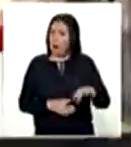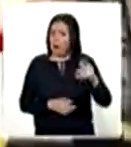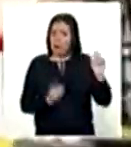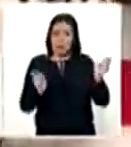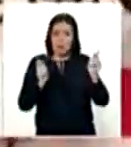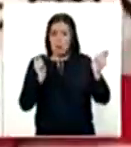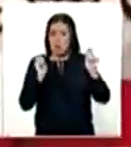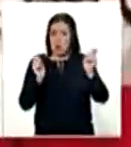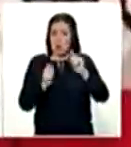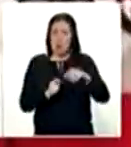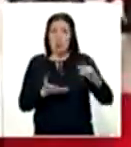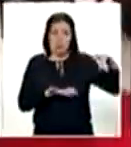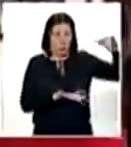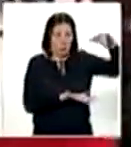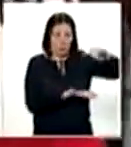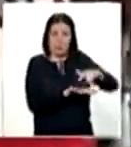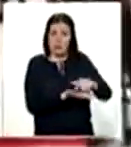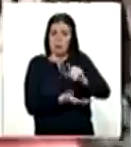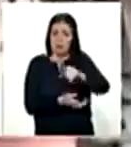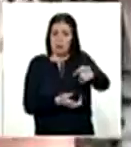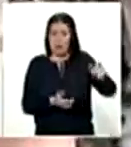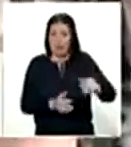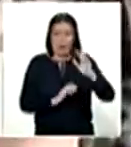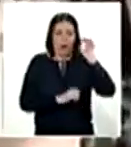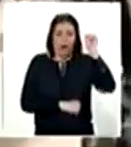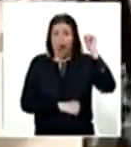en el aeropuerto.